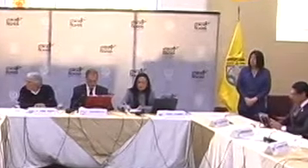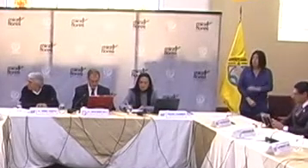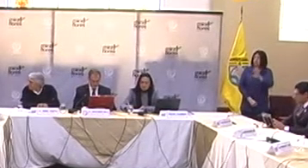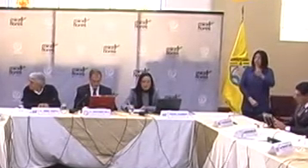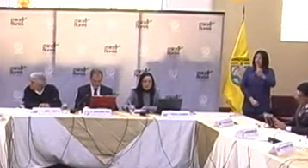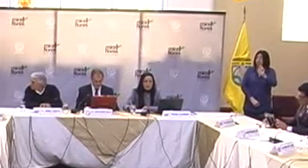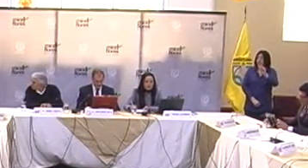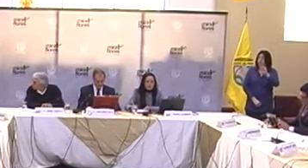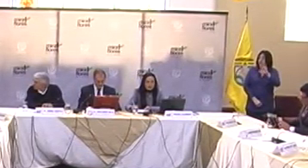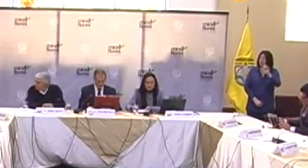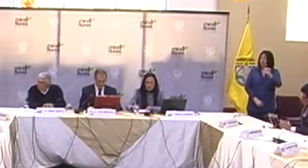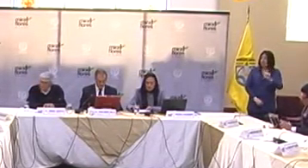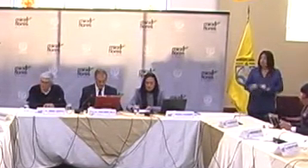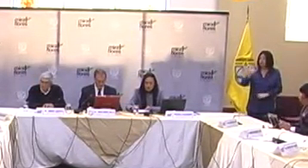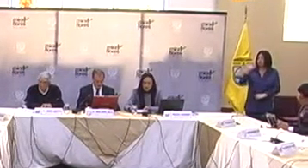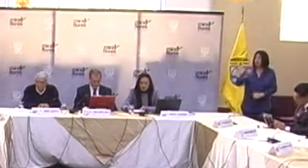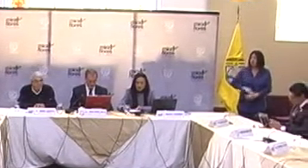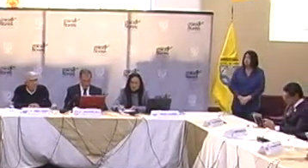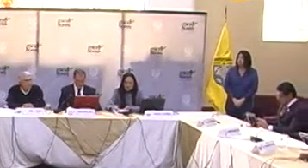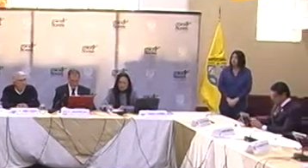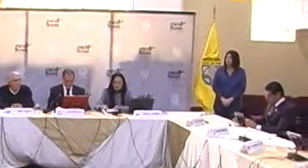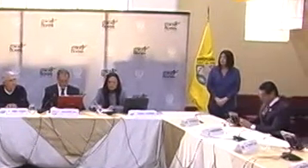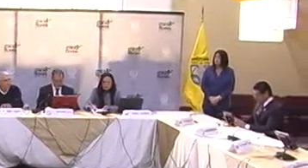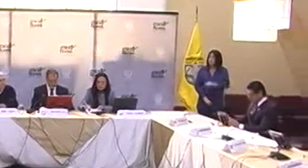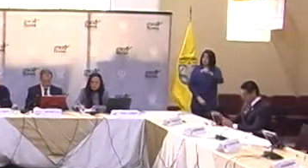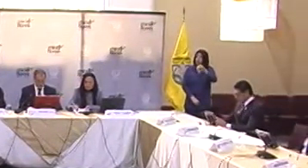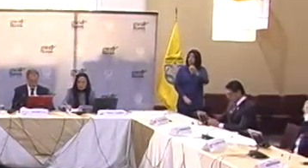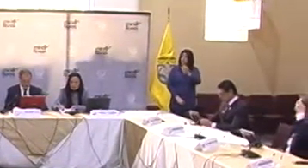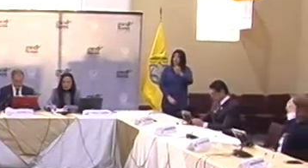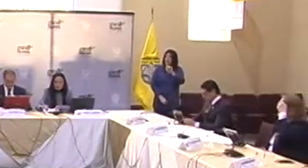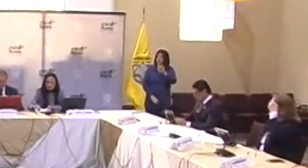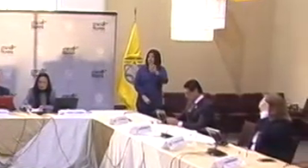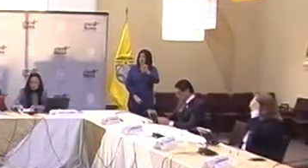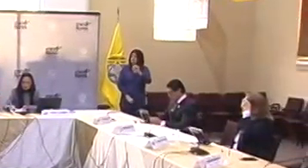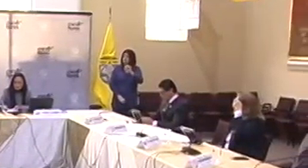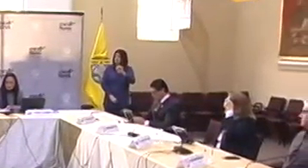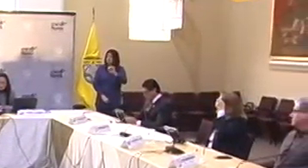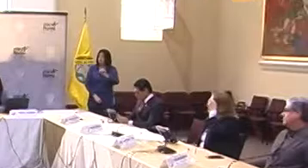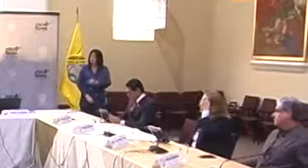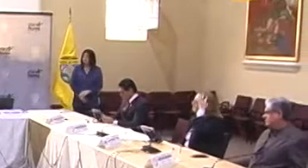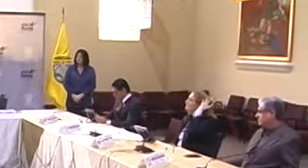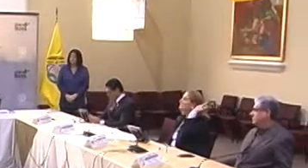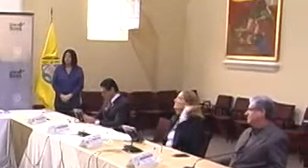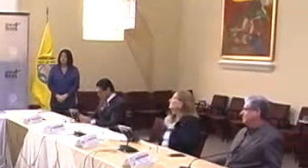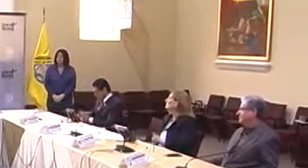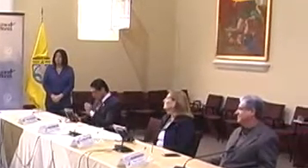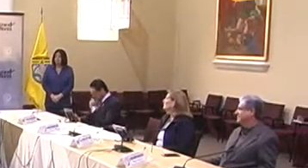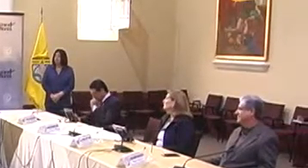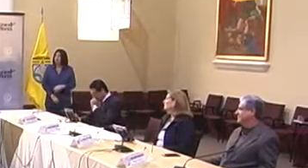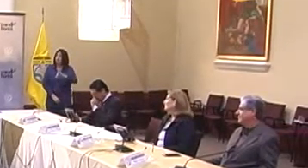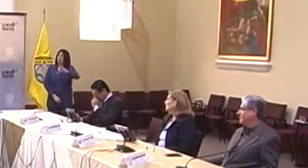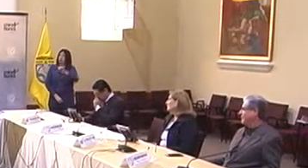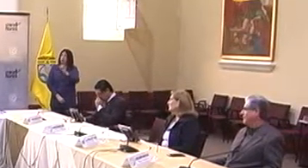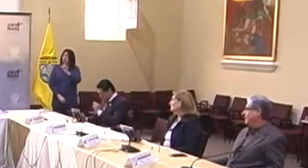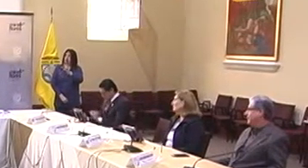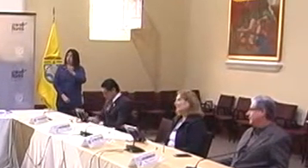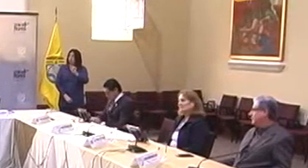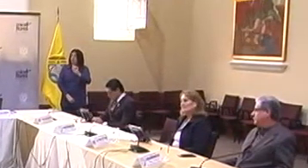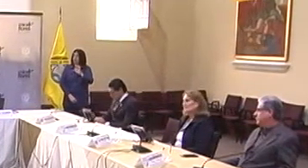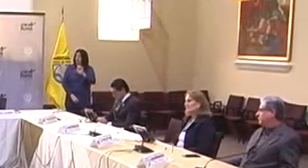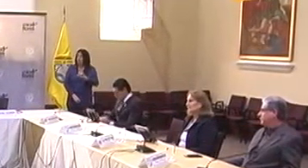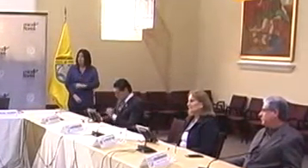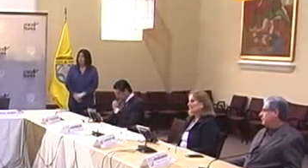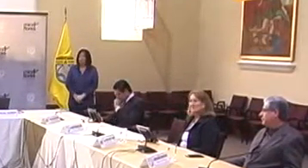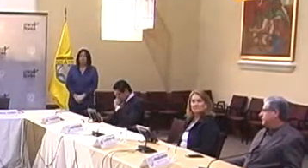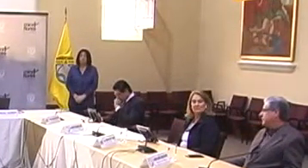Señora Franca Rey Camino. Señor Martín Bustamante Castro. Señor Jorge Augusto de Albertis